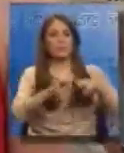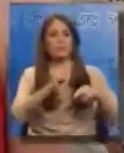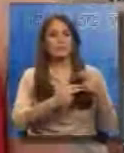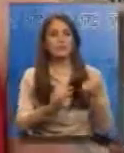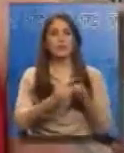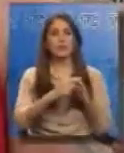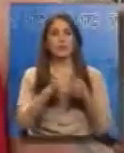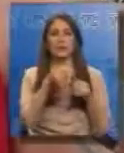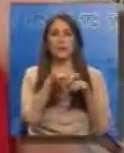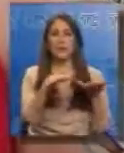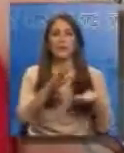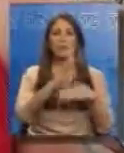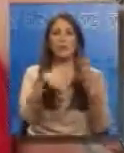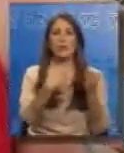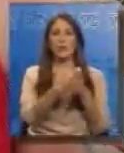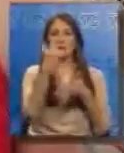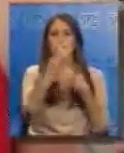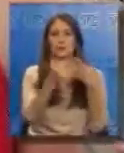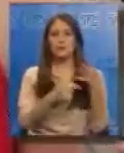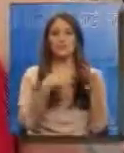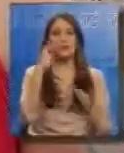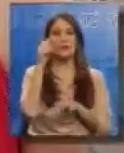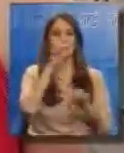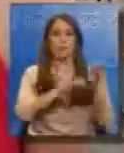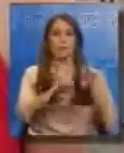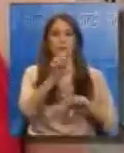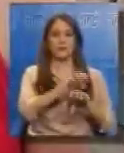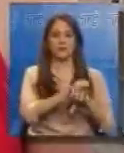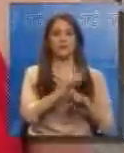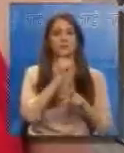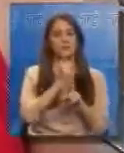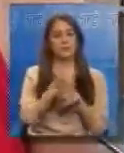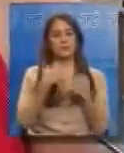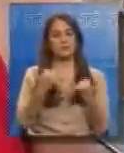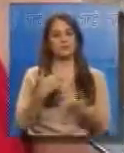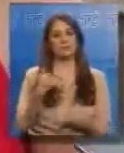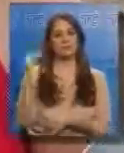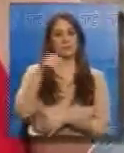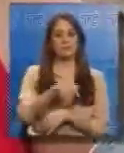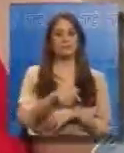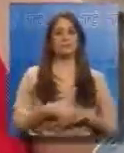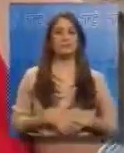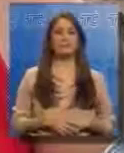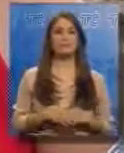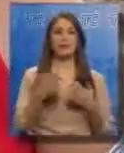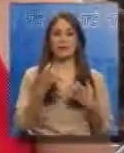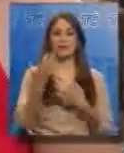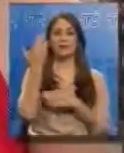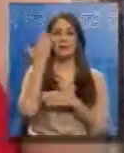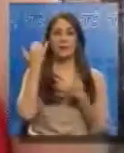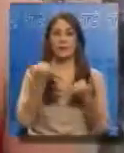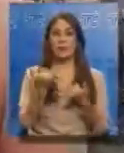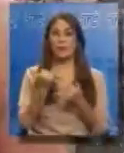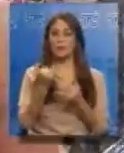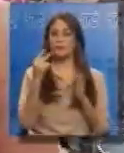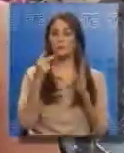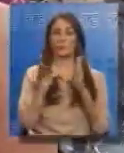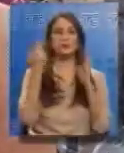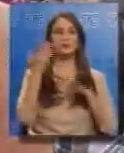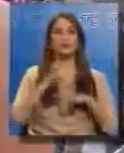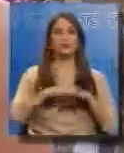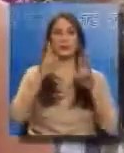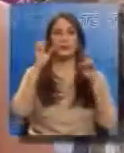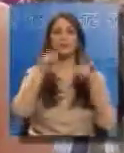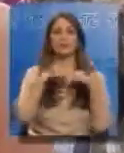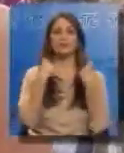la red de servicios sociales. Ese es el único tema puntual que conocemos, se abordará el día de hoy puntualmente desde el sector